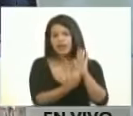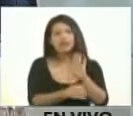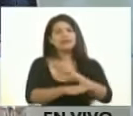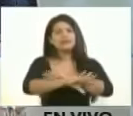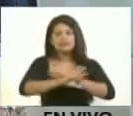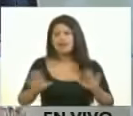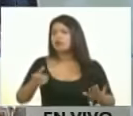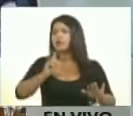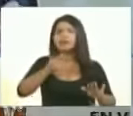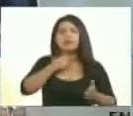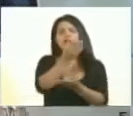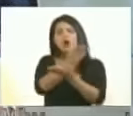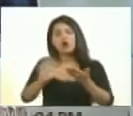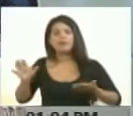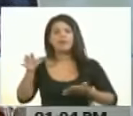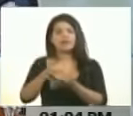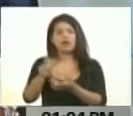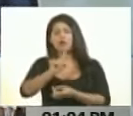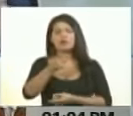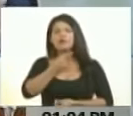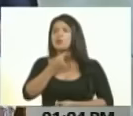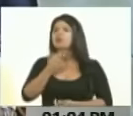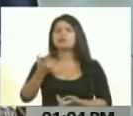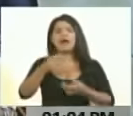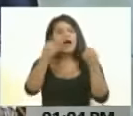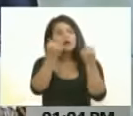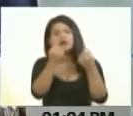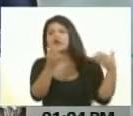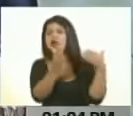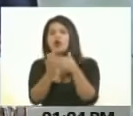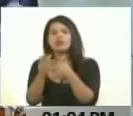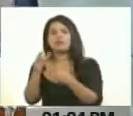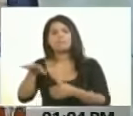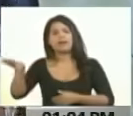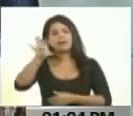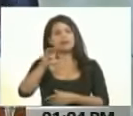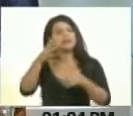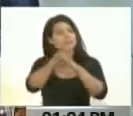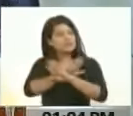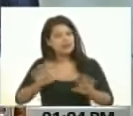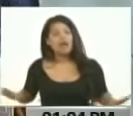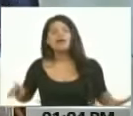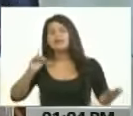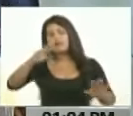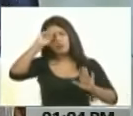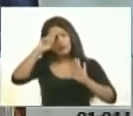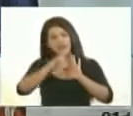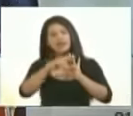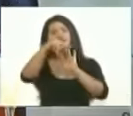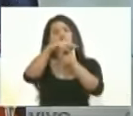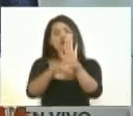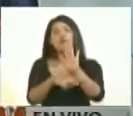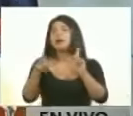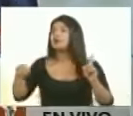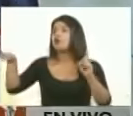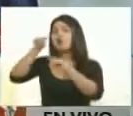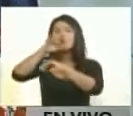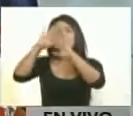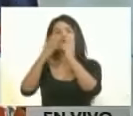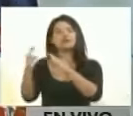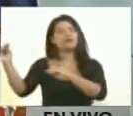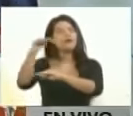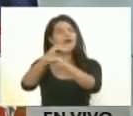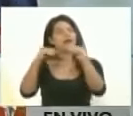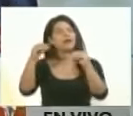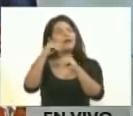golpes de Estado, basta ya de las acciones criminales y empecemos a respetar las reglas del juego. Eso es lo que está, ese es el